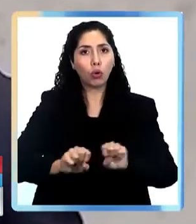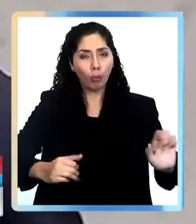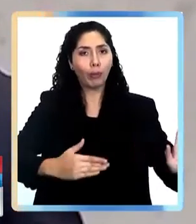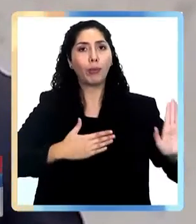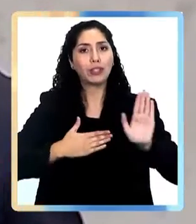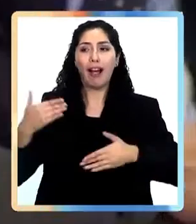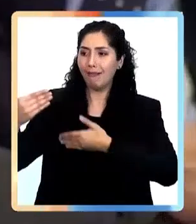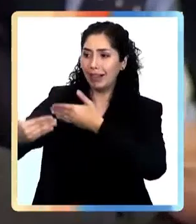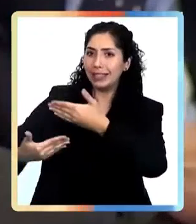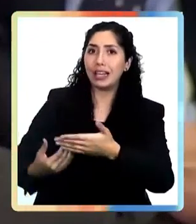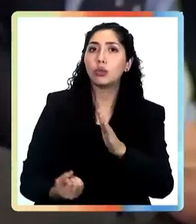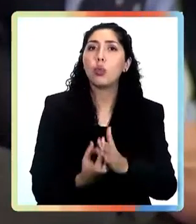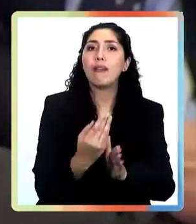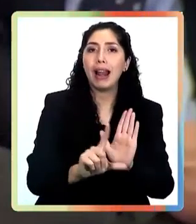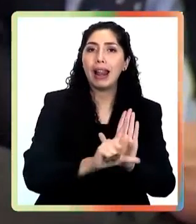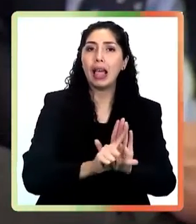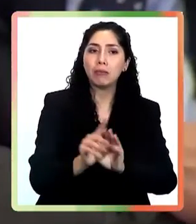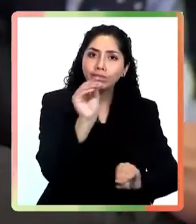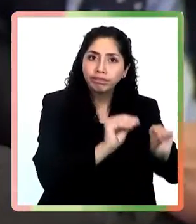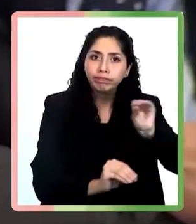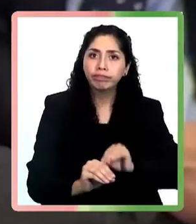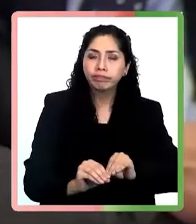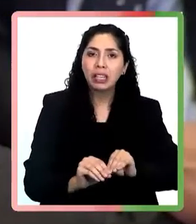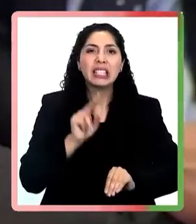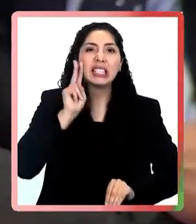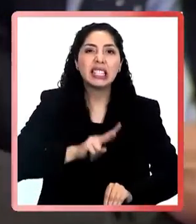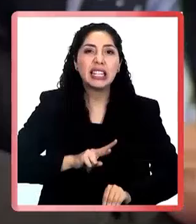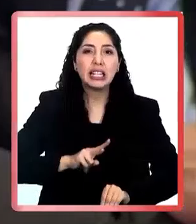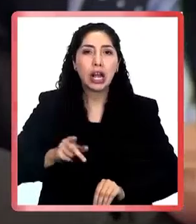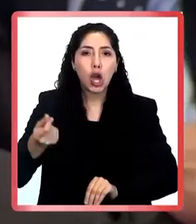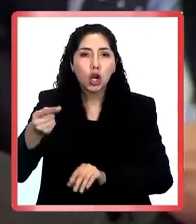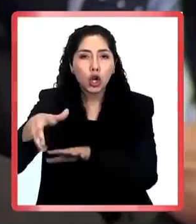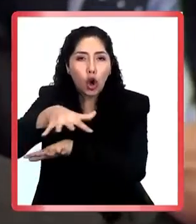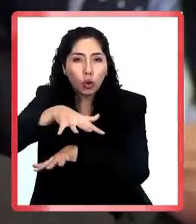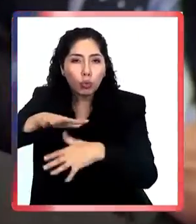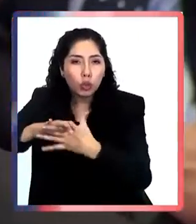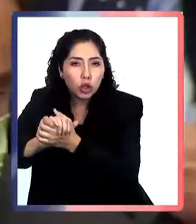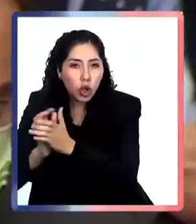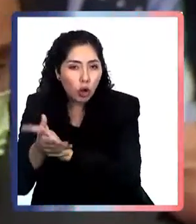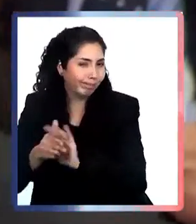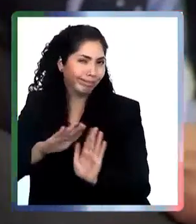vamos a hacer una nueva ley libre de corrupción